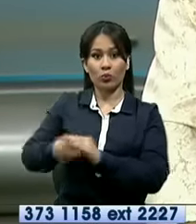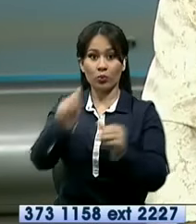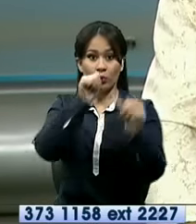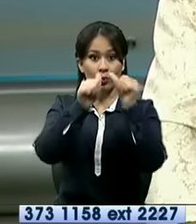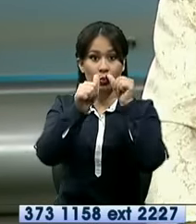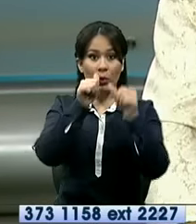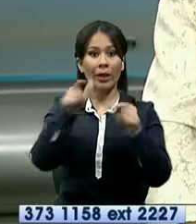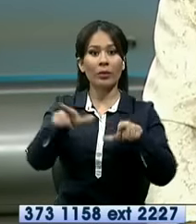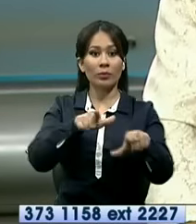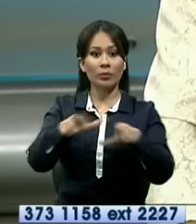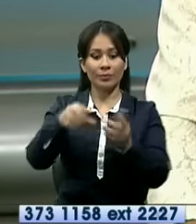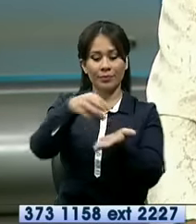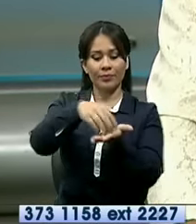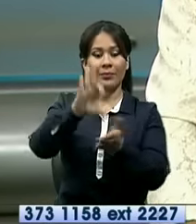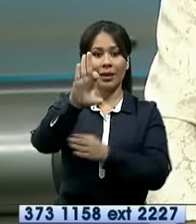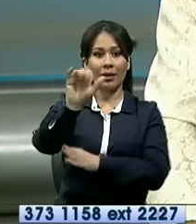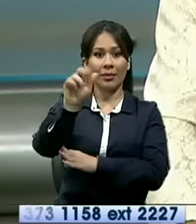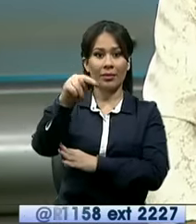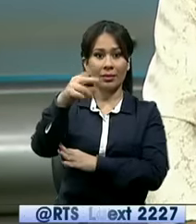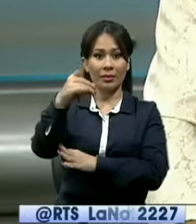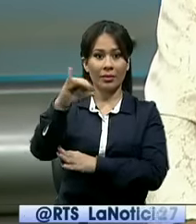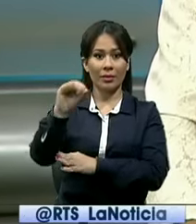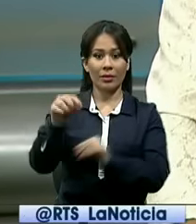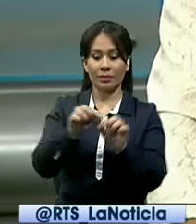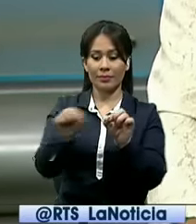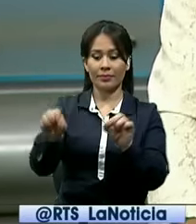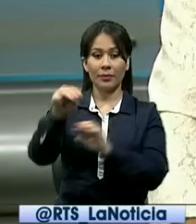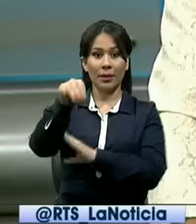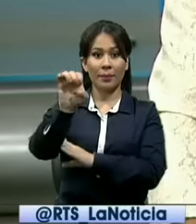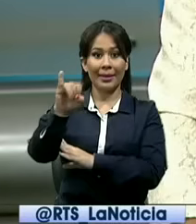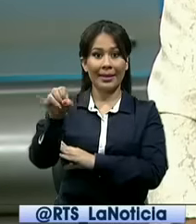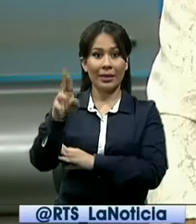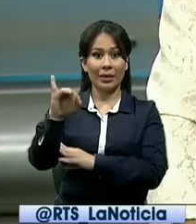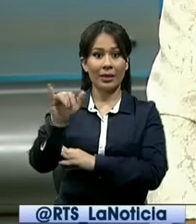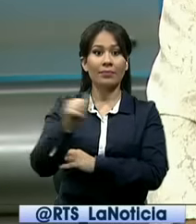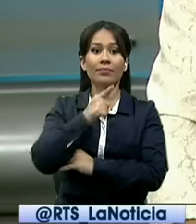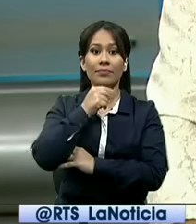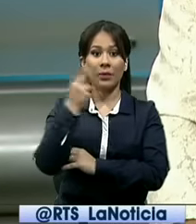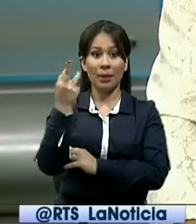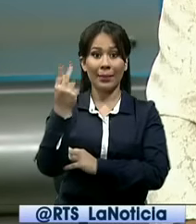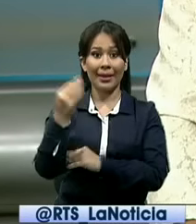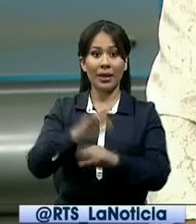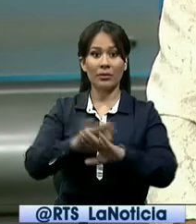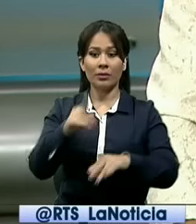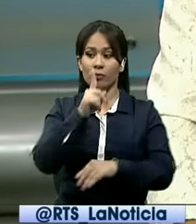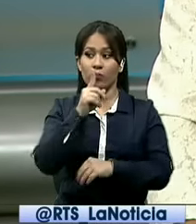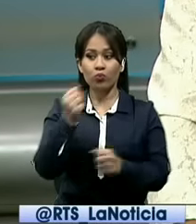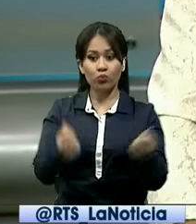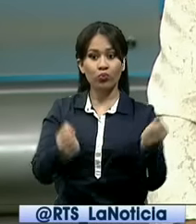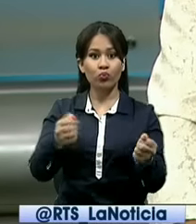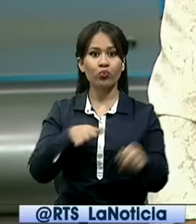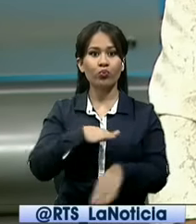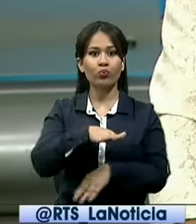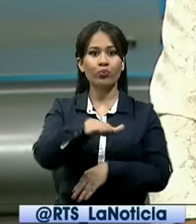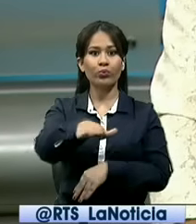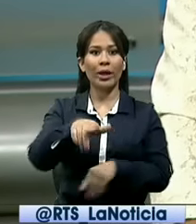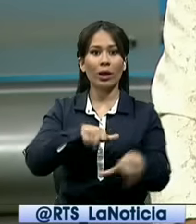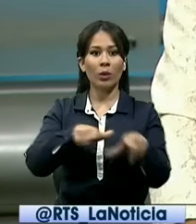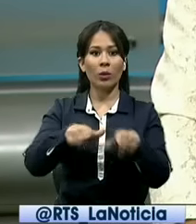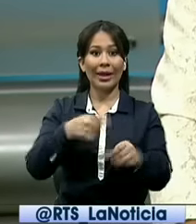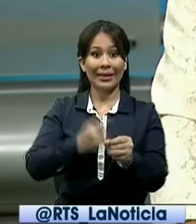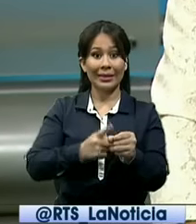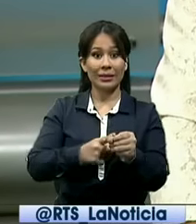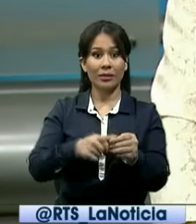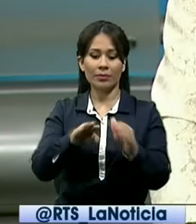capturados en la parroquia de Tambillo, Cantón Mejía. Además, una pareja fue detenida cuando presuntamente transportaba droga en el sector de Carcelén Bajo, norte